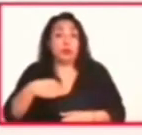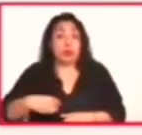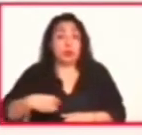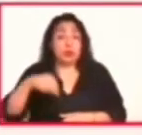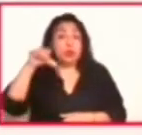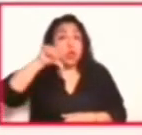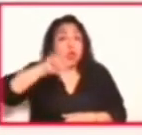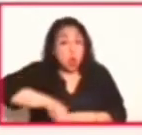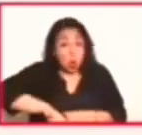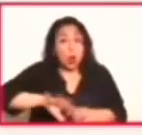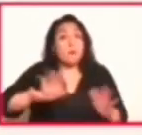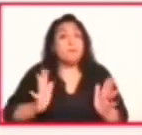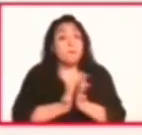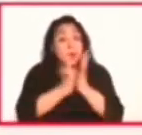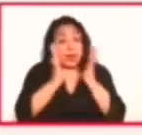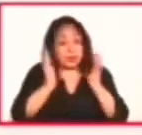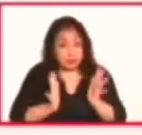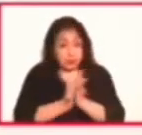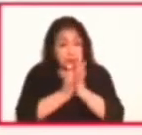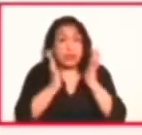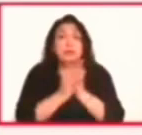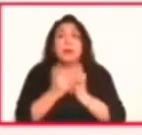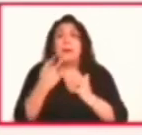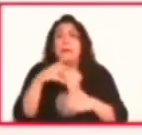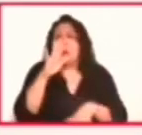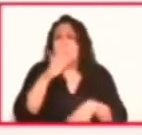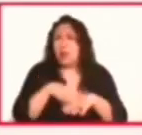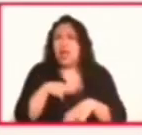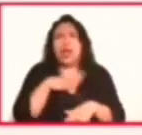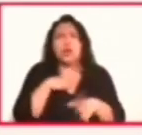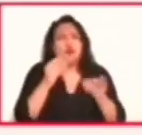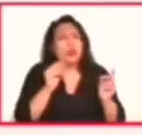están involucrados, pero más allá de ello, hay mucha